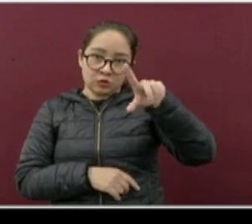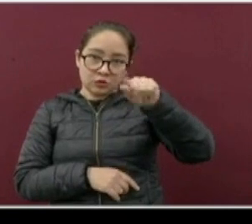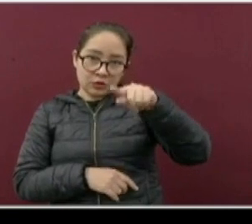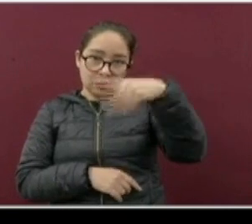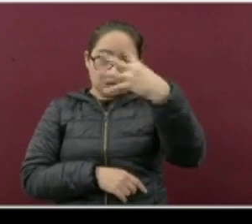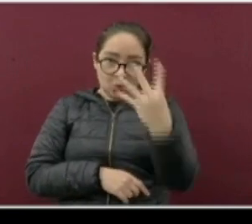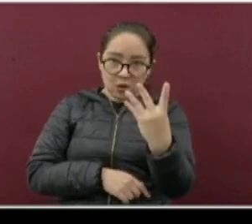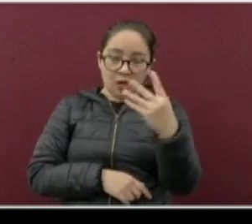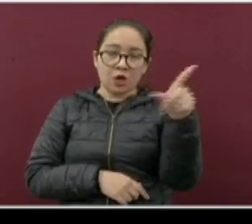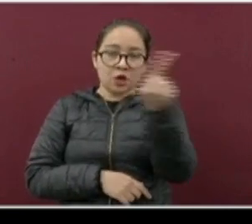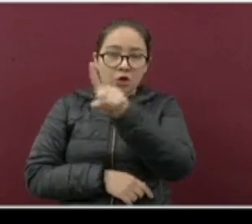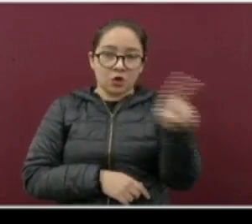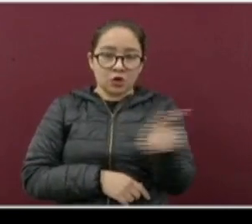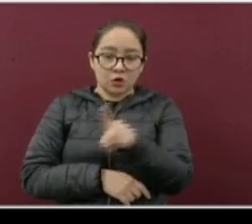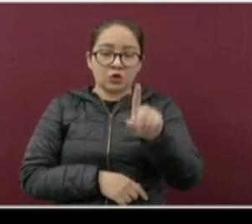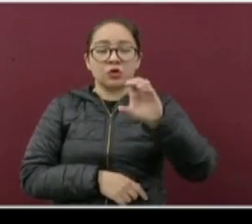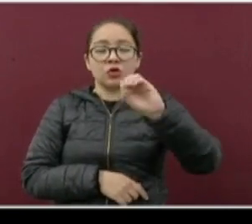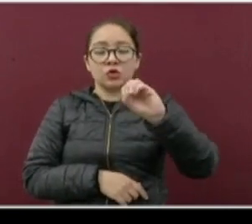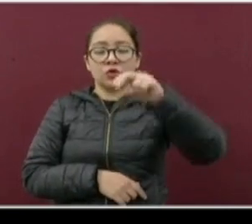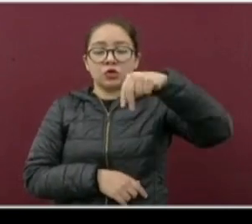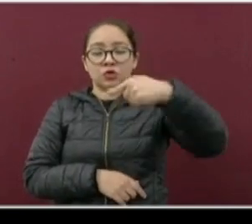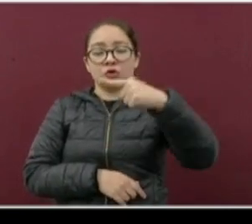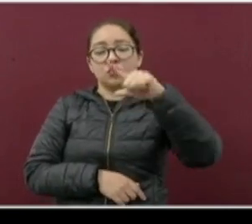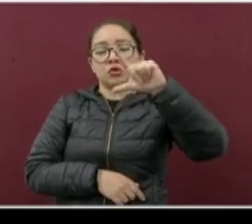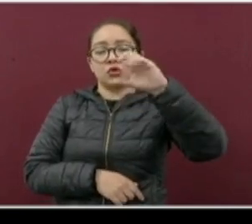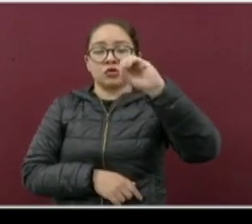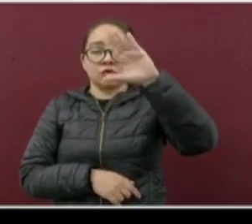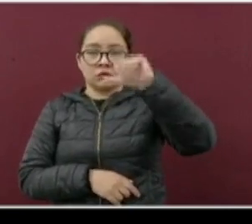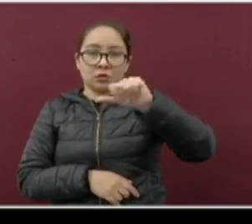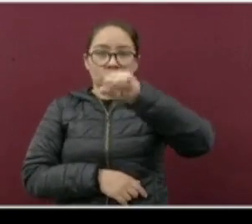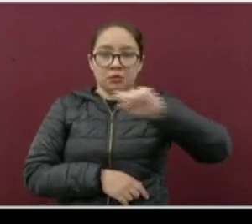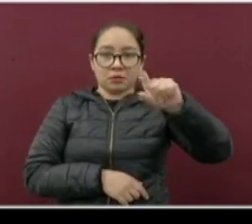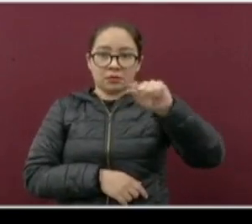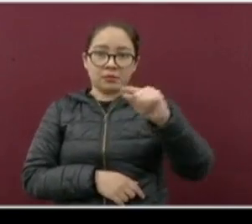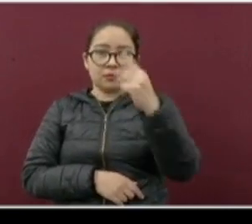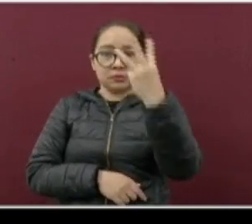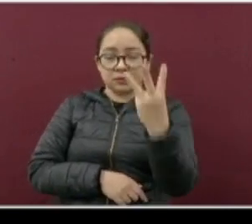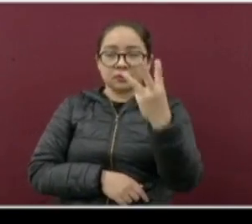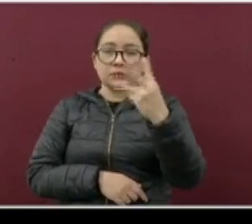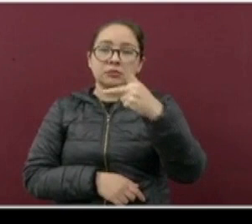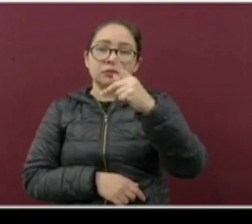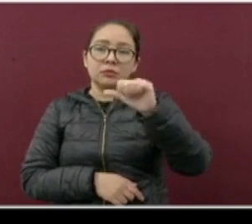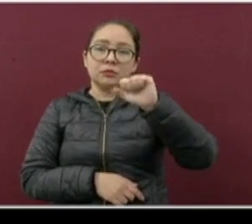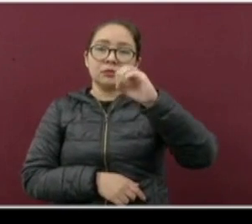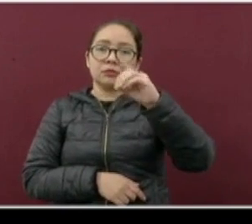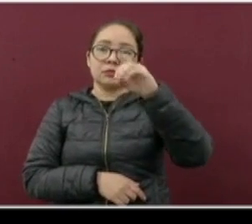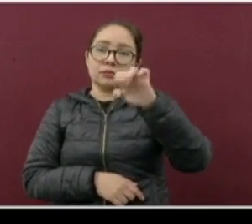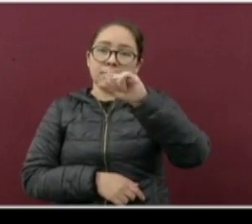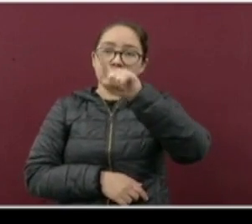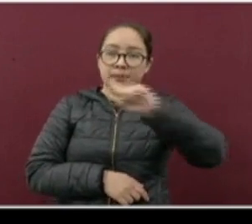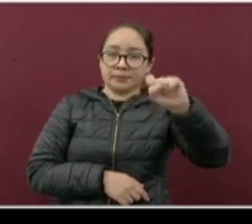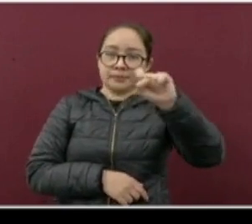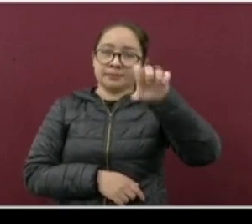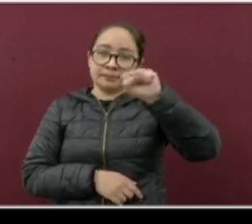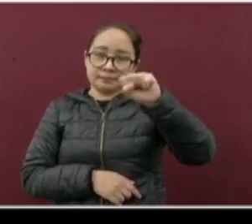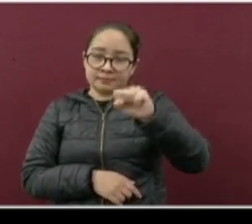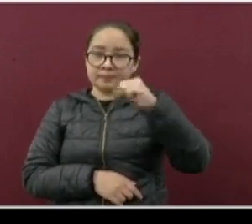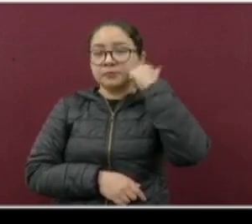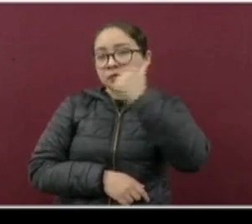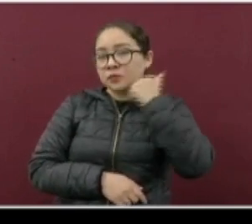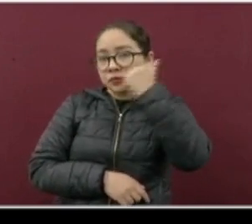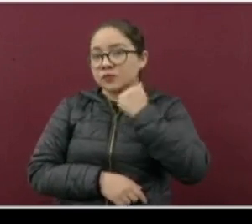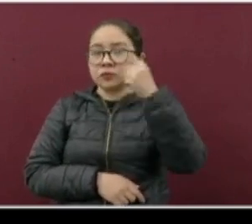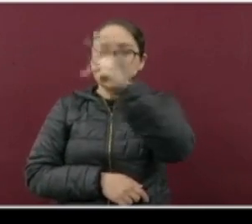174, Songolica, 173, Paso de Ovejas, 160 y Actopan,